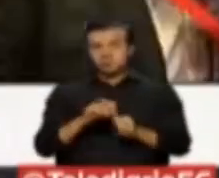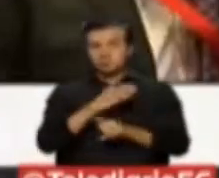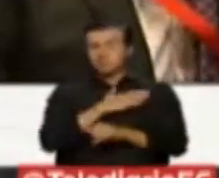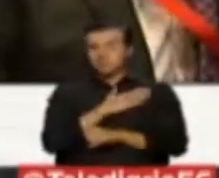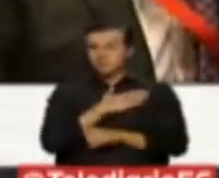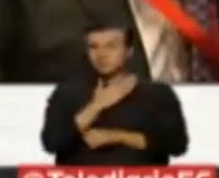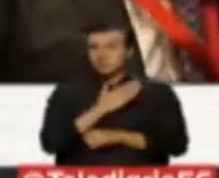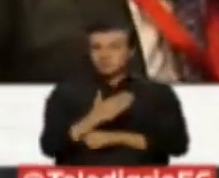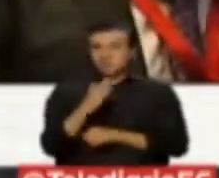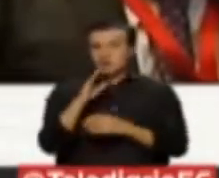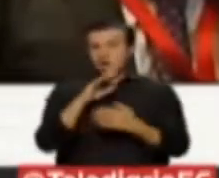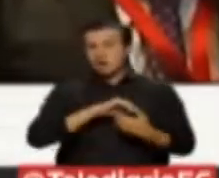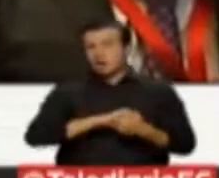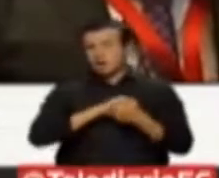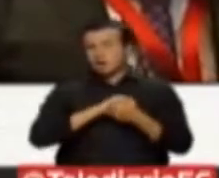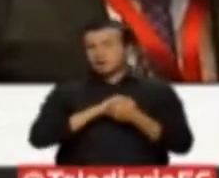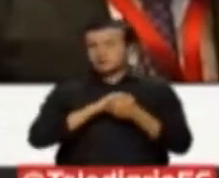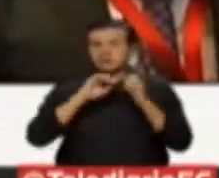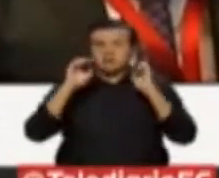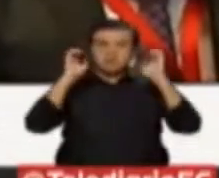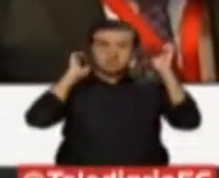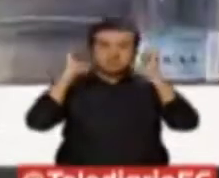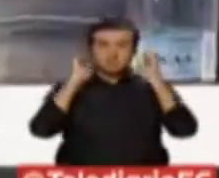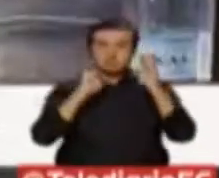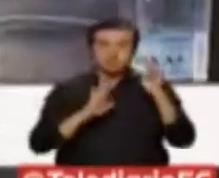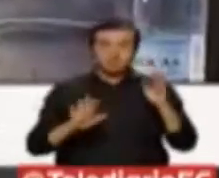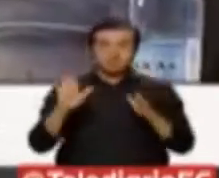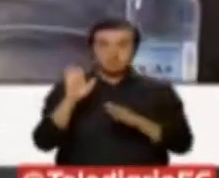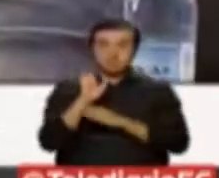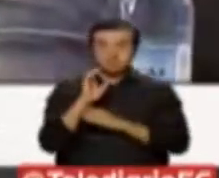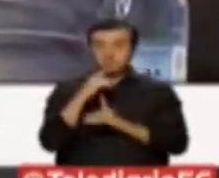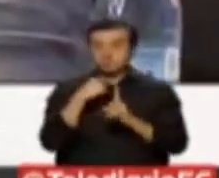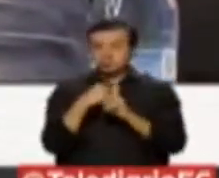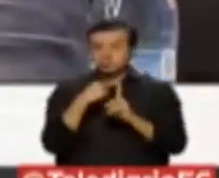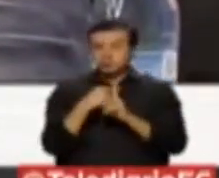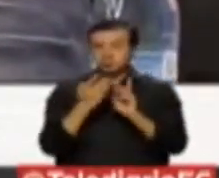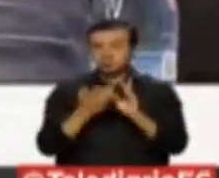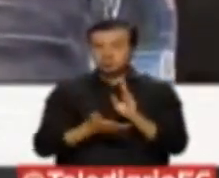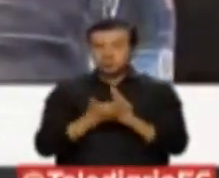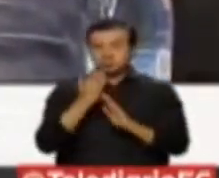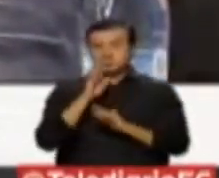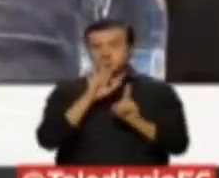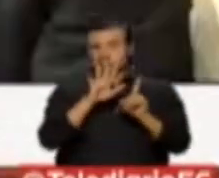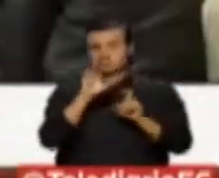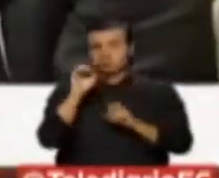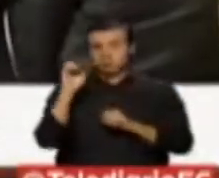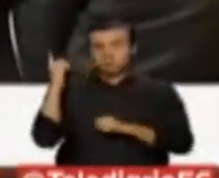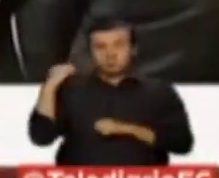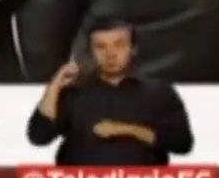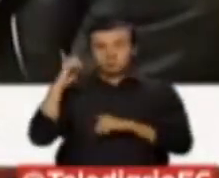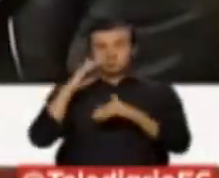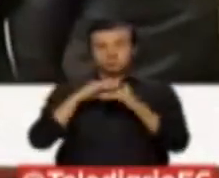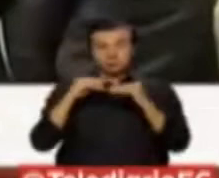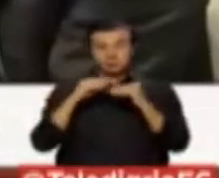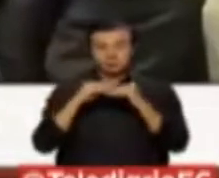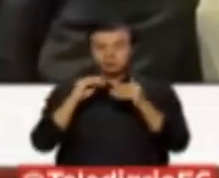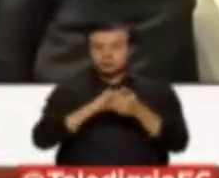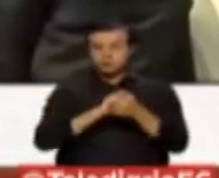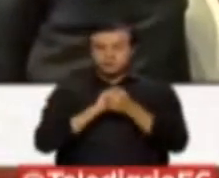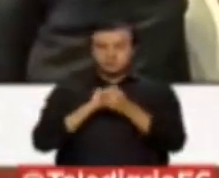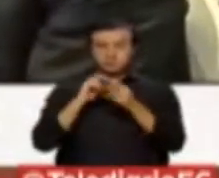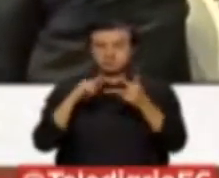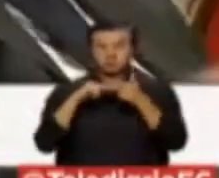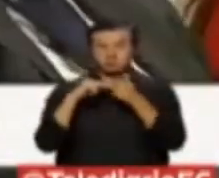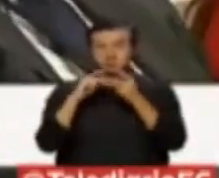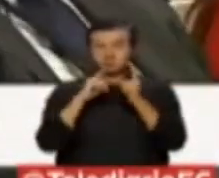confianza esta alianza estratégica le proporciona al ecuador un saldo positivo superior a los 600 millones de dólares y como el afianzamiento de las relaciones